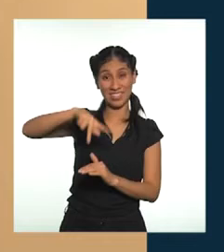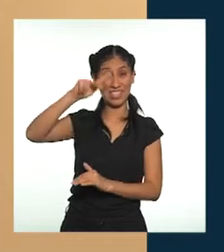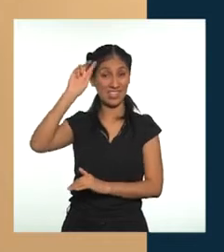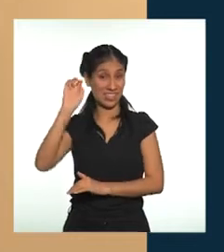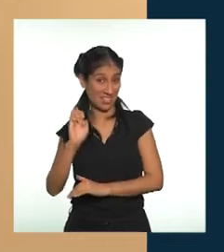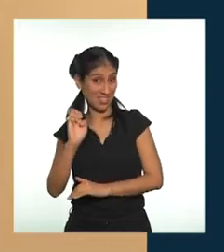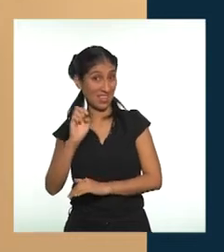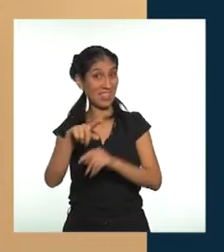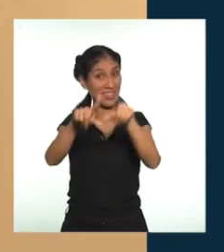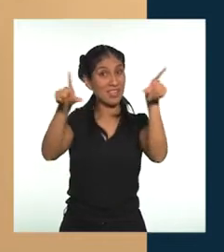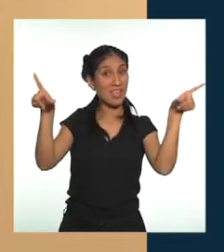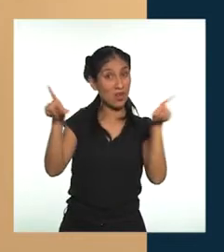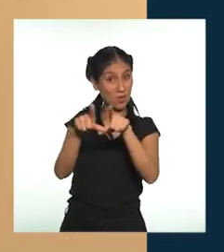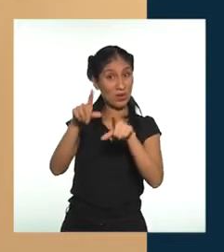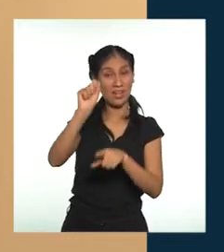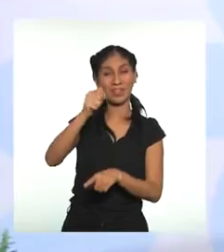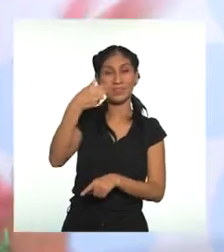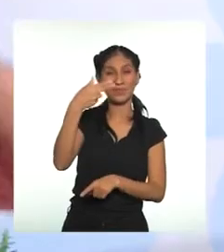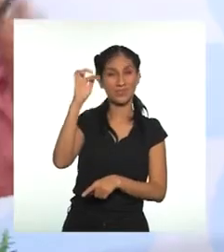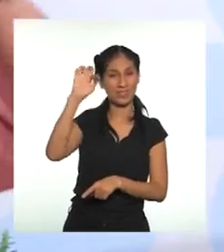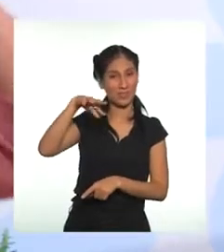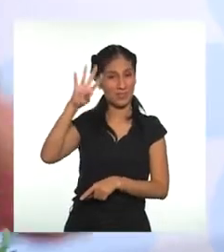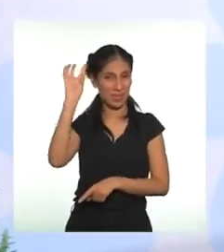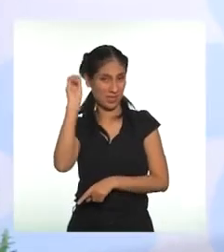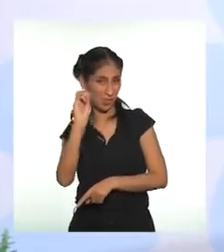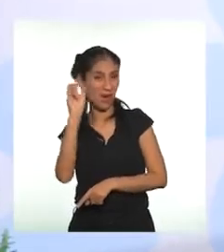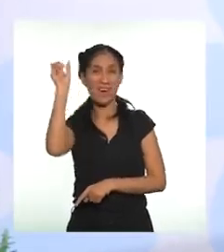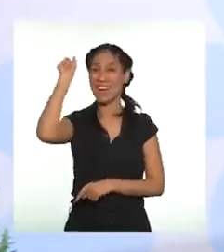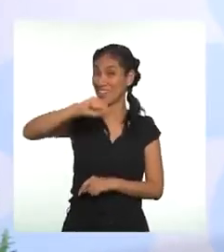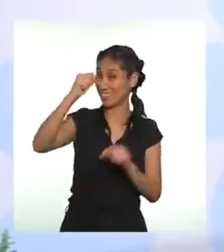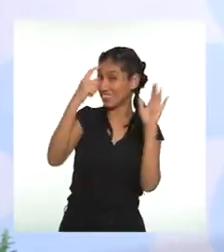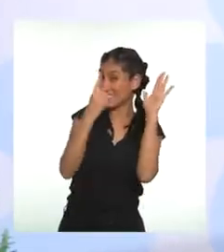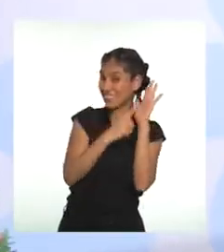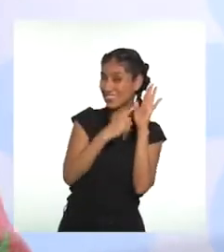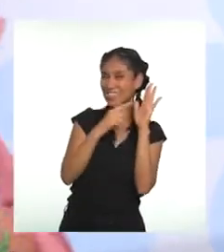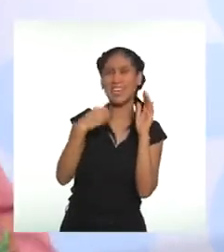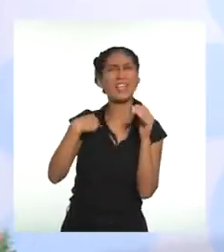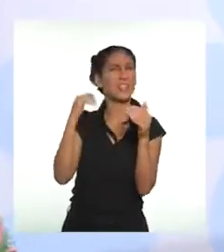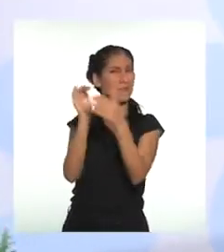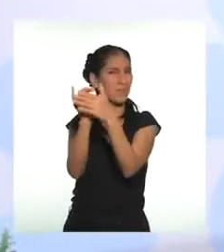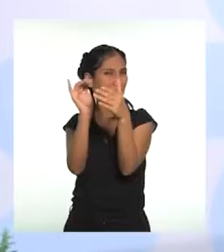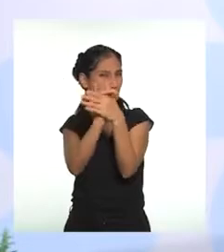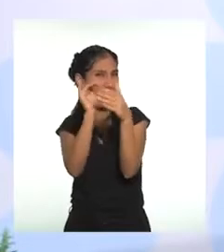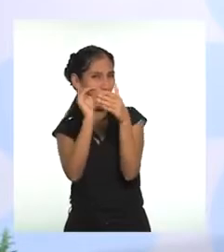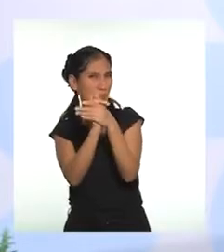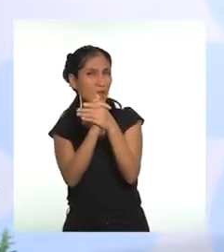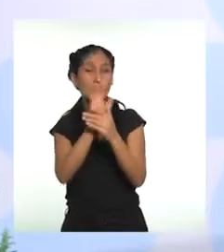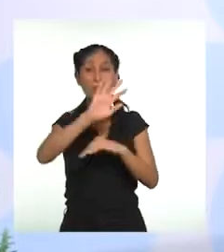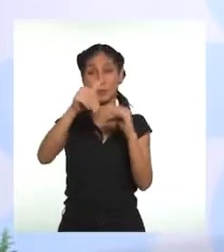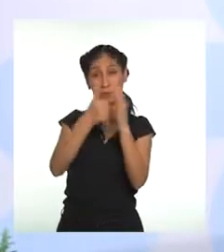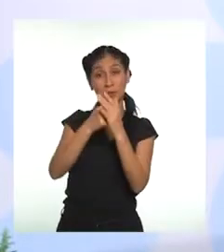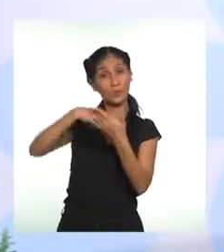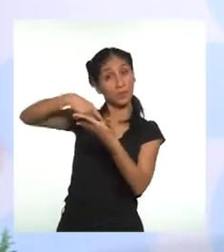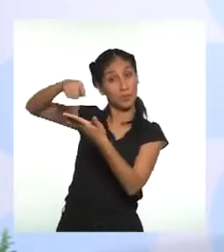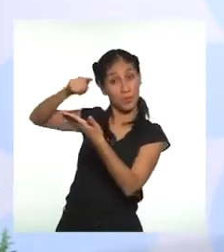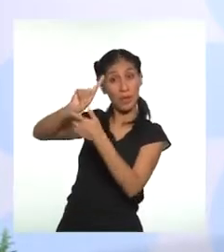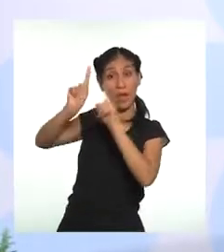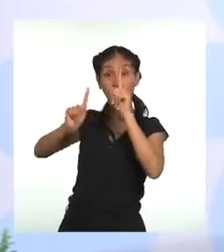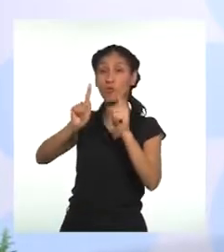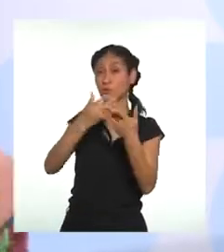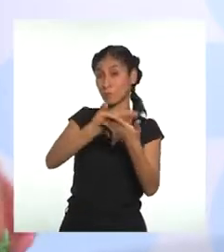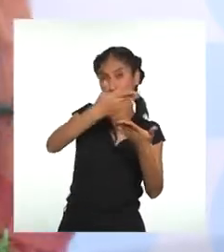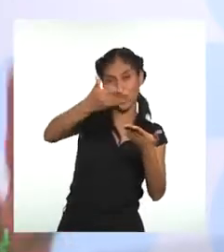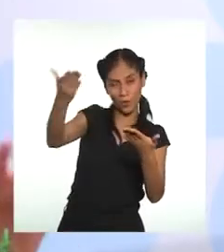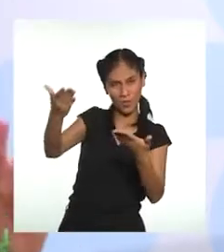pueblo indígena Shipibo-Conibo? ¡Hola! Así es, entre mis amigas y amigos del barrio nos hemos estado enviando objetos